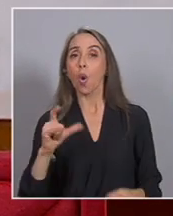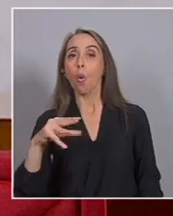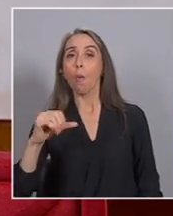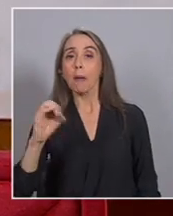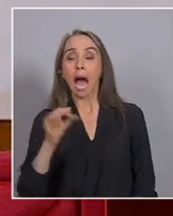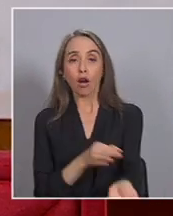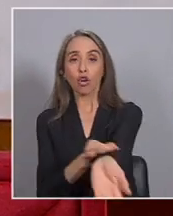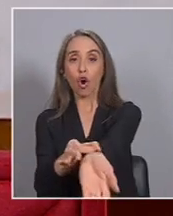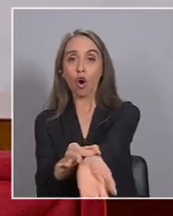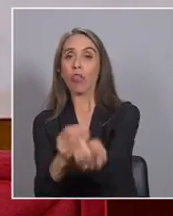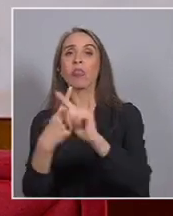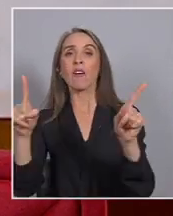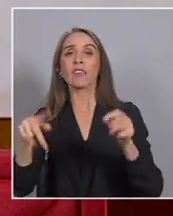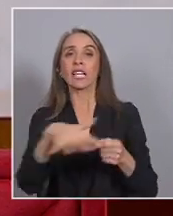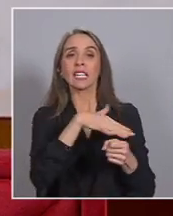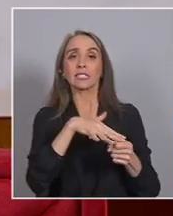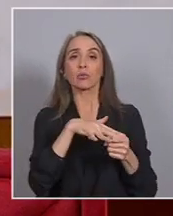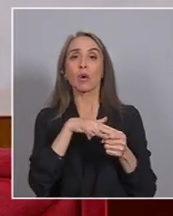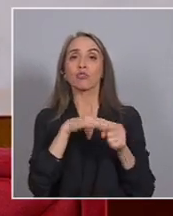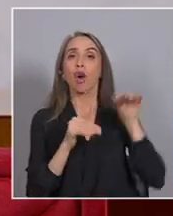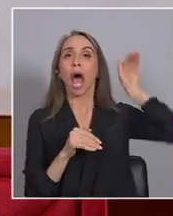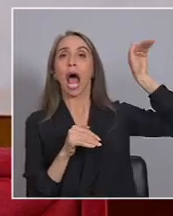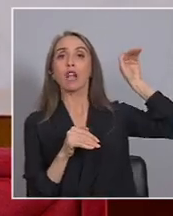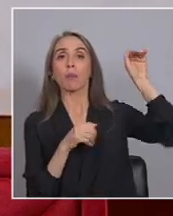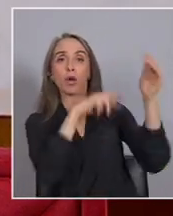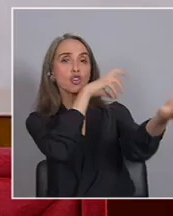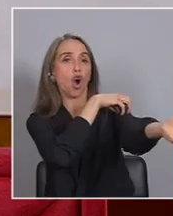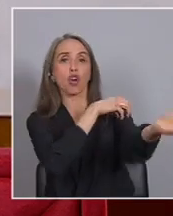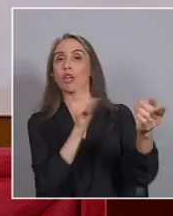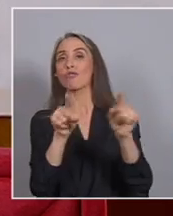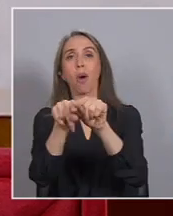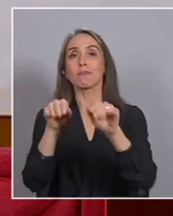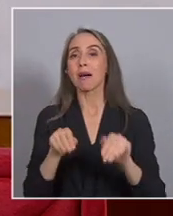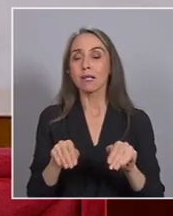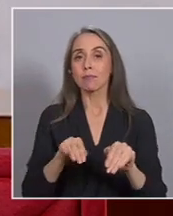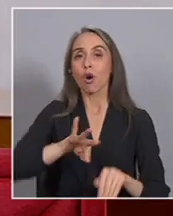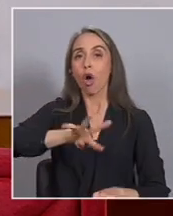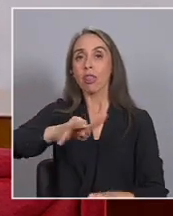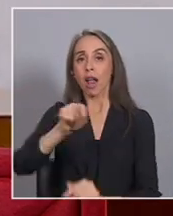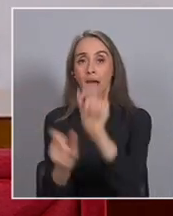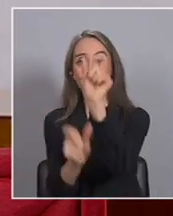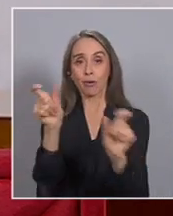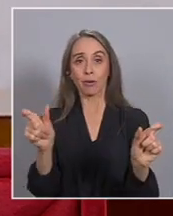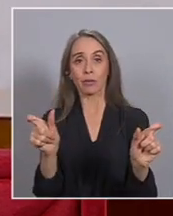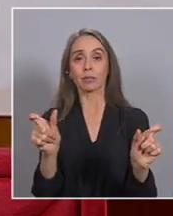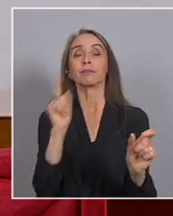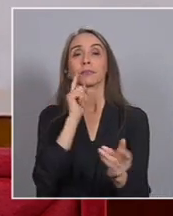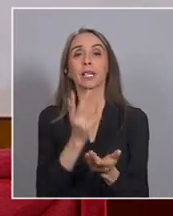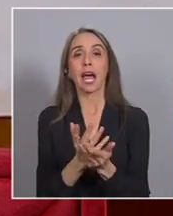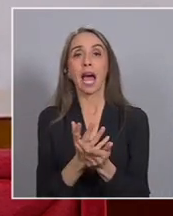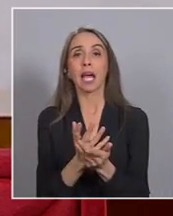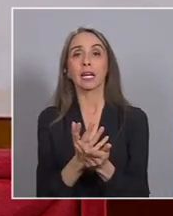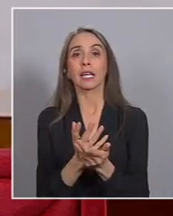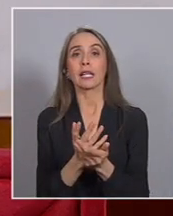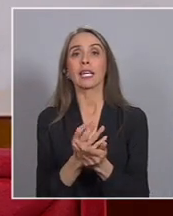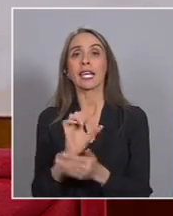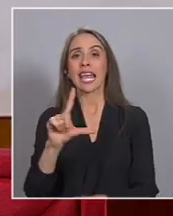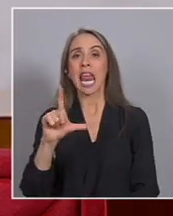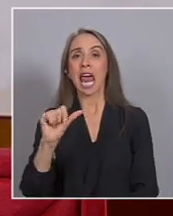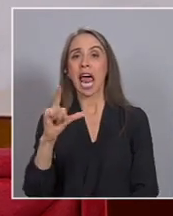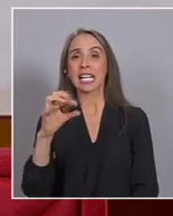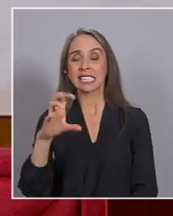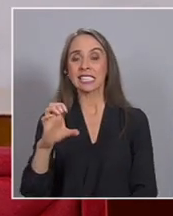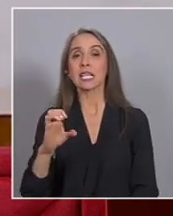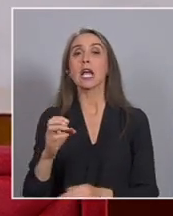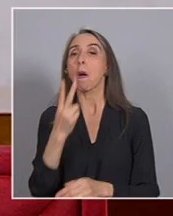Lumaco que la situación en Alto Hospicio. No es lo mismo la delincuencia que puede existir en el sector de El Alerce,